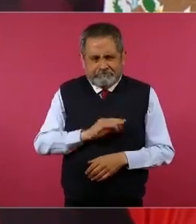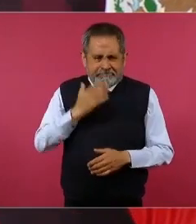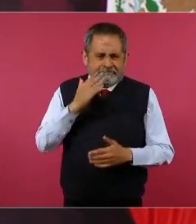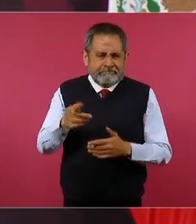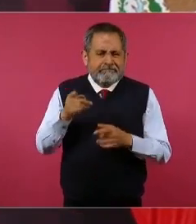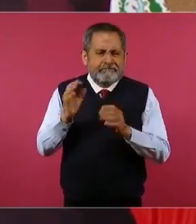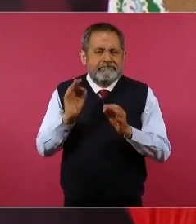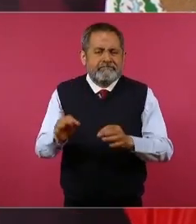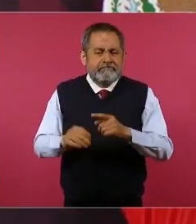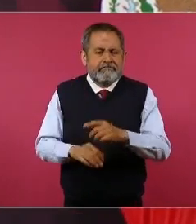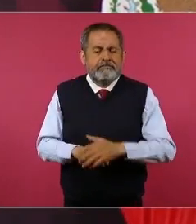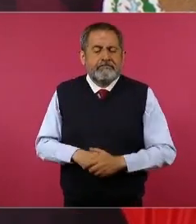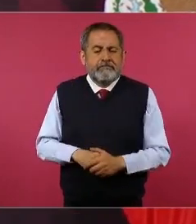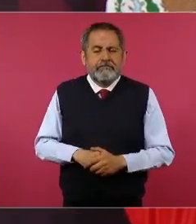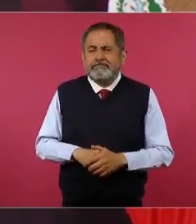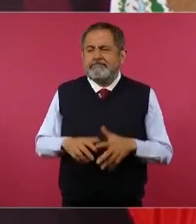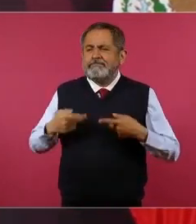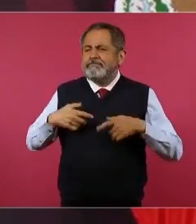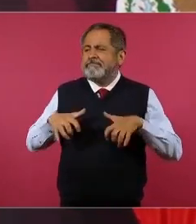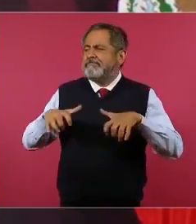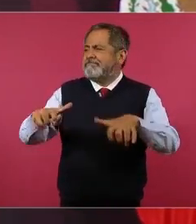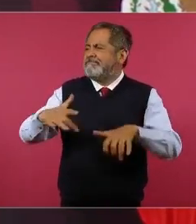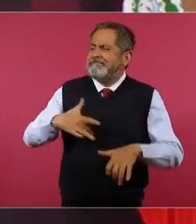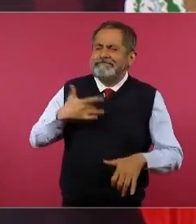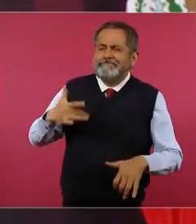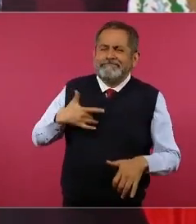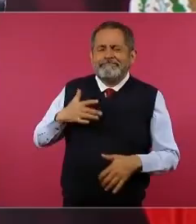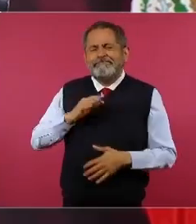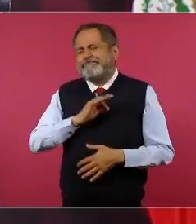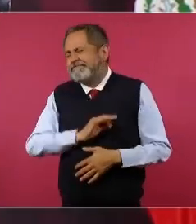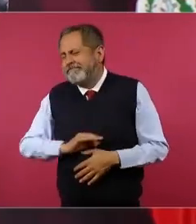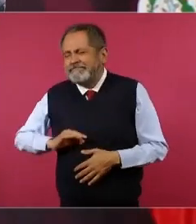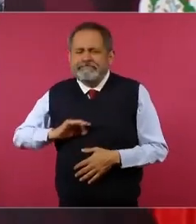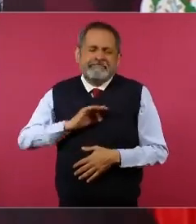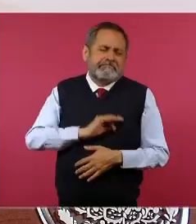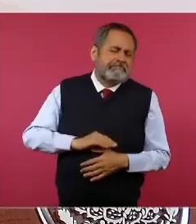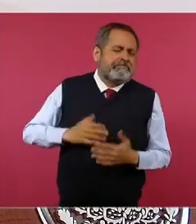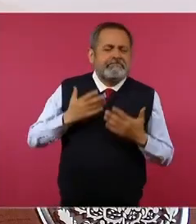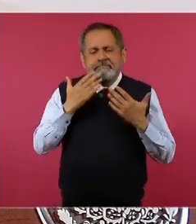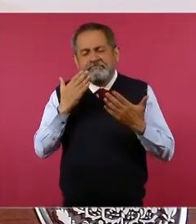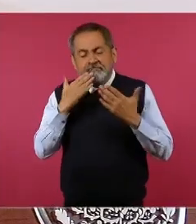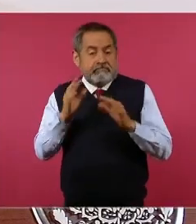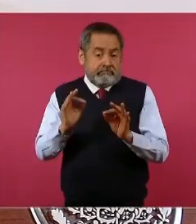Hay una felicidad que